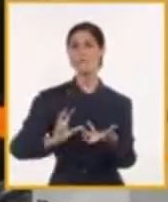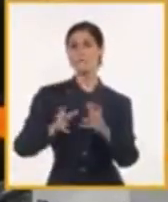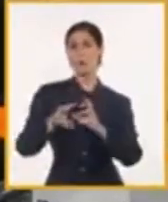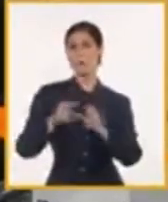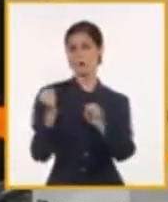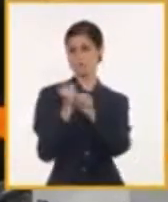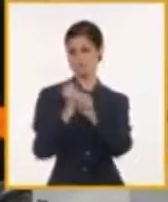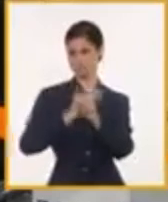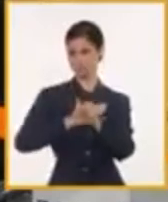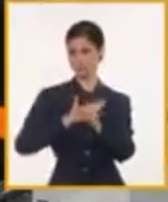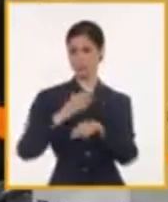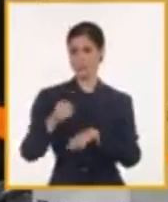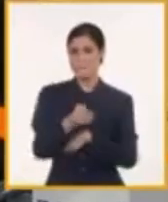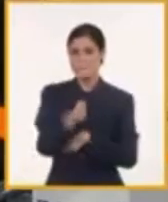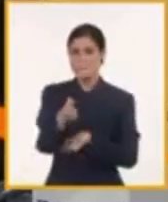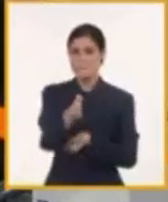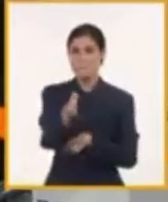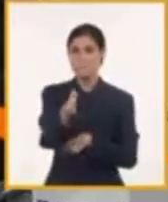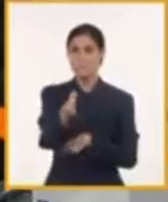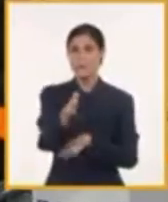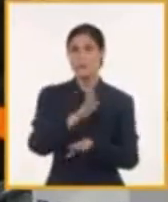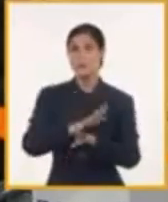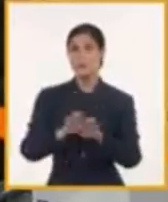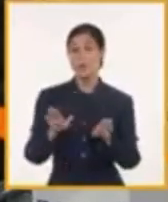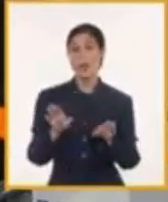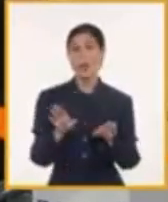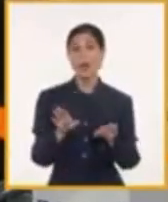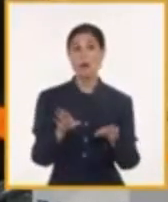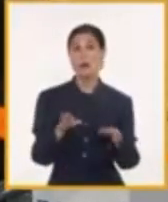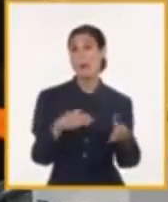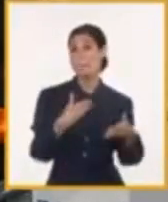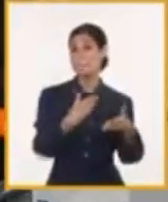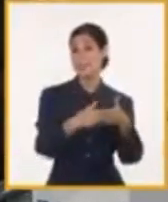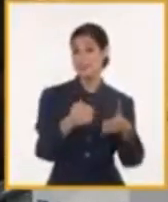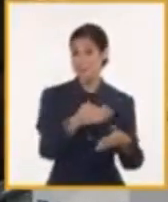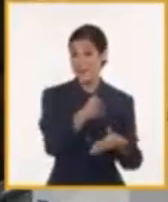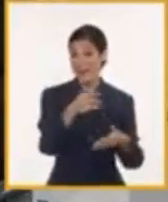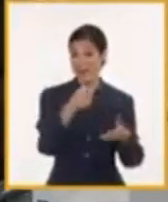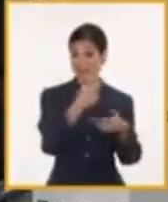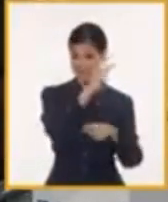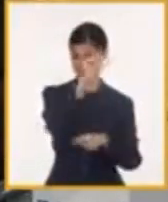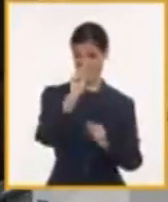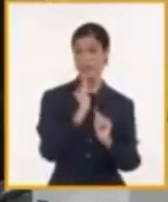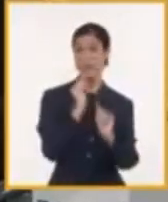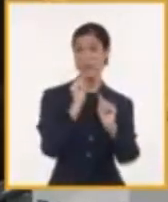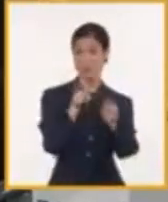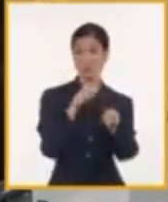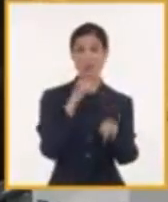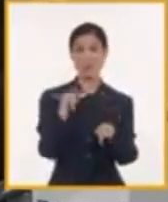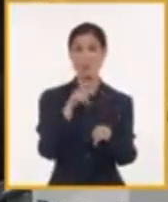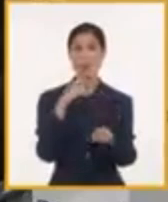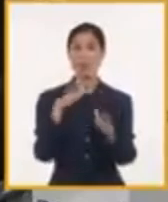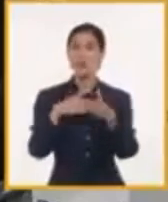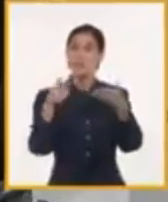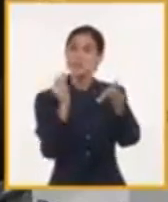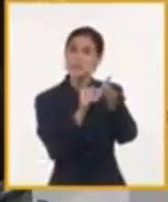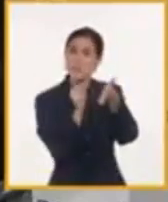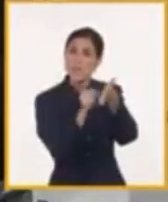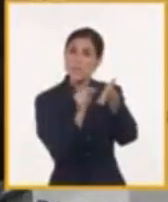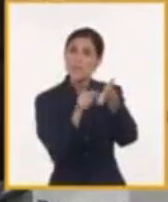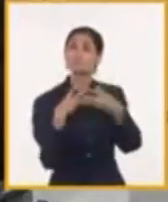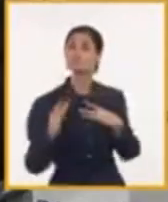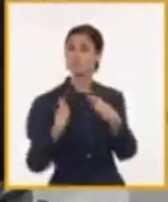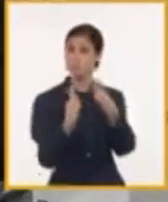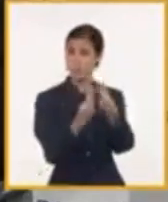las 255 pescaderías, o en la red de comercio, o se dedica una parte para las dietas médicas, para el consumo social,